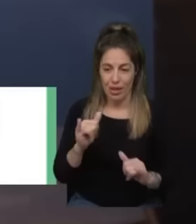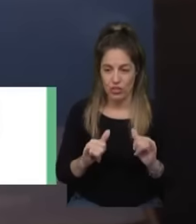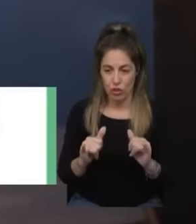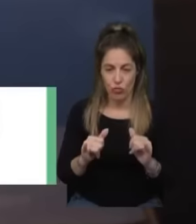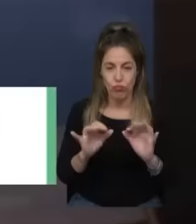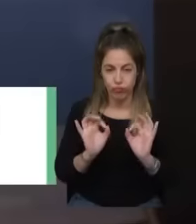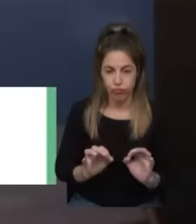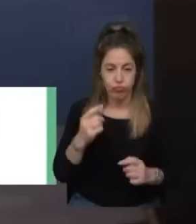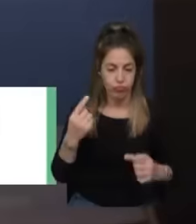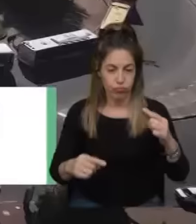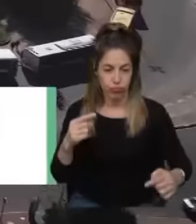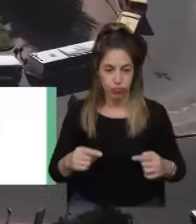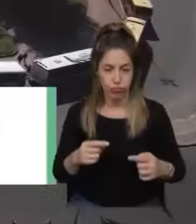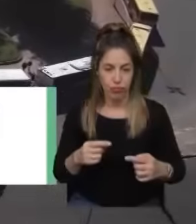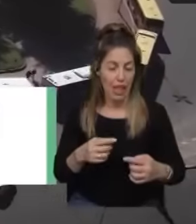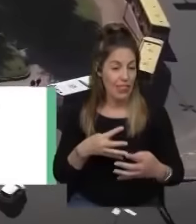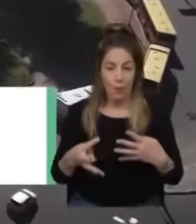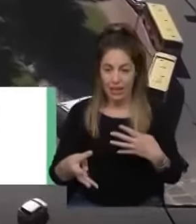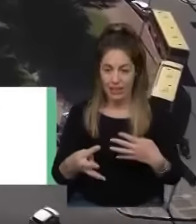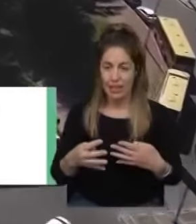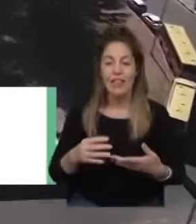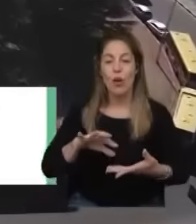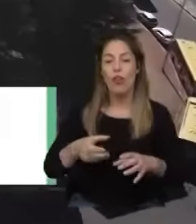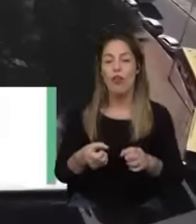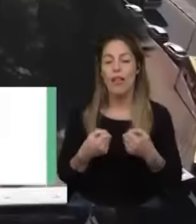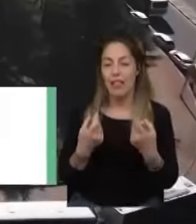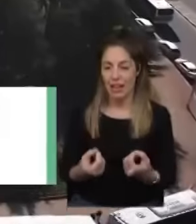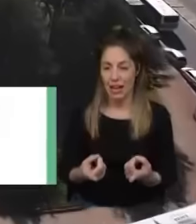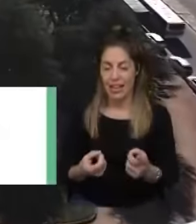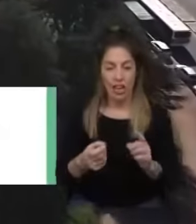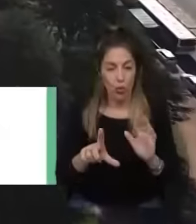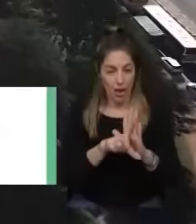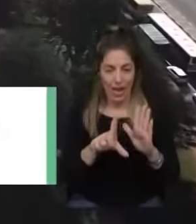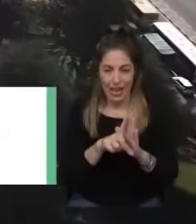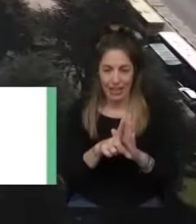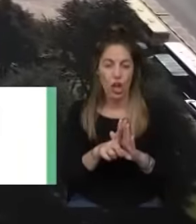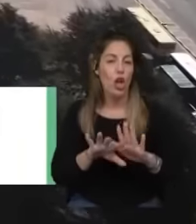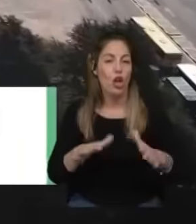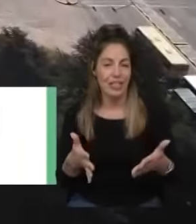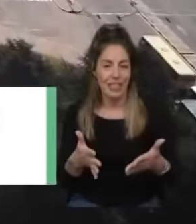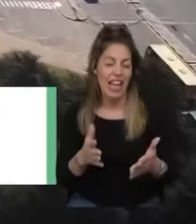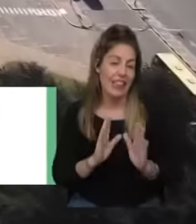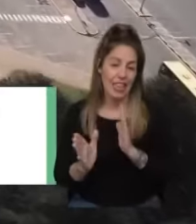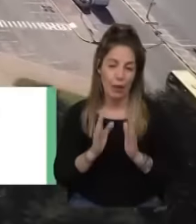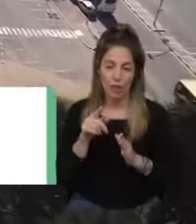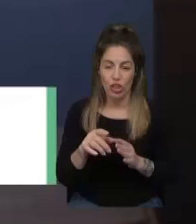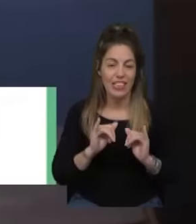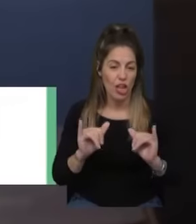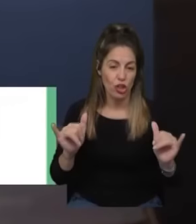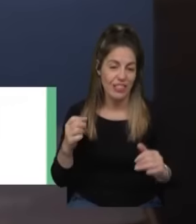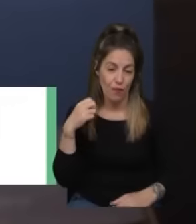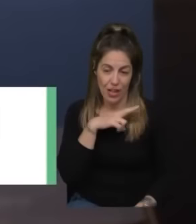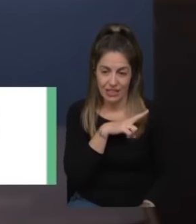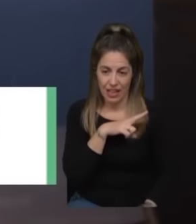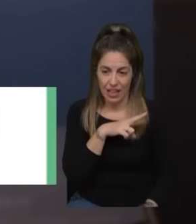rigurosa, plural, transparente. Es de alguna forma dejar en una ley lo que sería el tratamiento de estas noticias falsas. Si